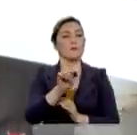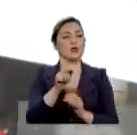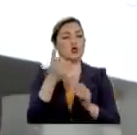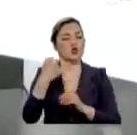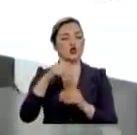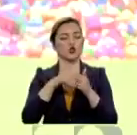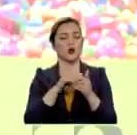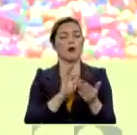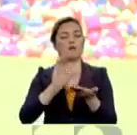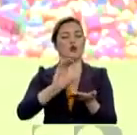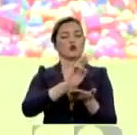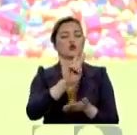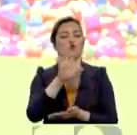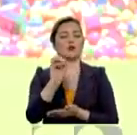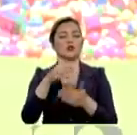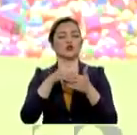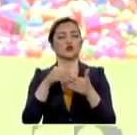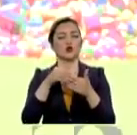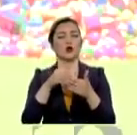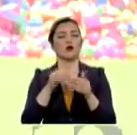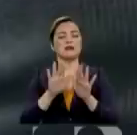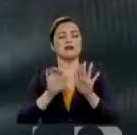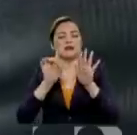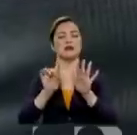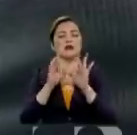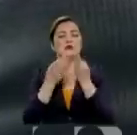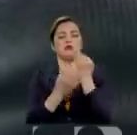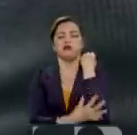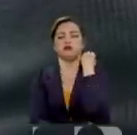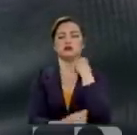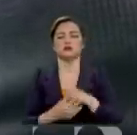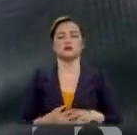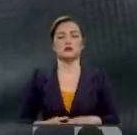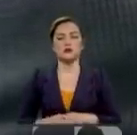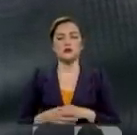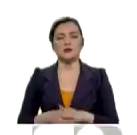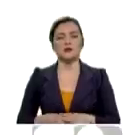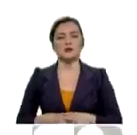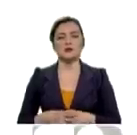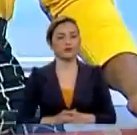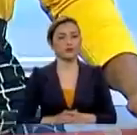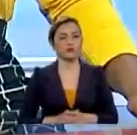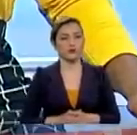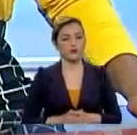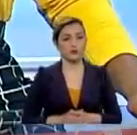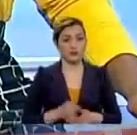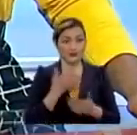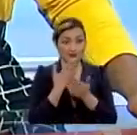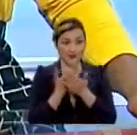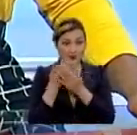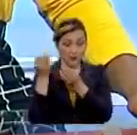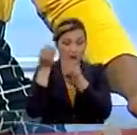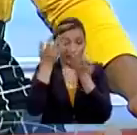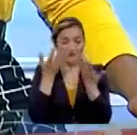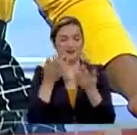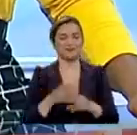$240 a 17.000 familias de escasos recursos económicos. Helen Quiñones, 24 horas. Gracias por